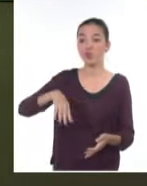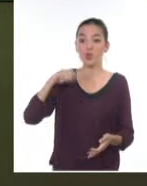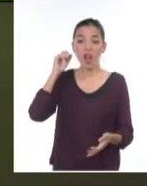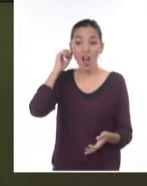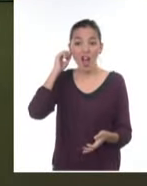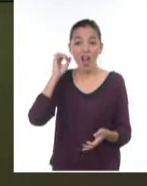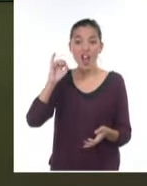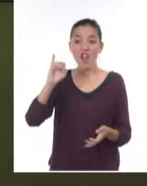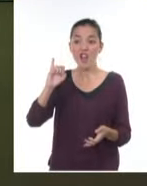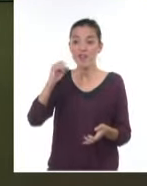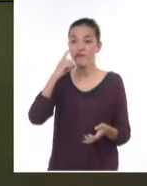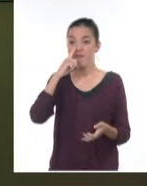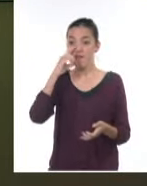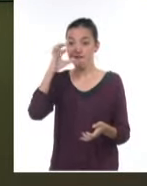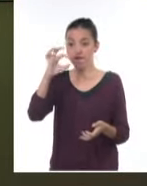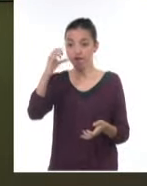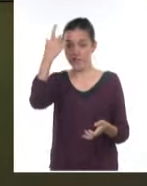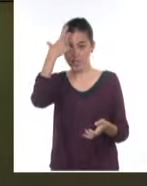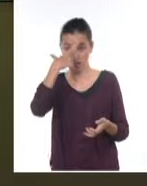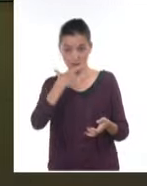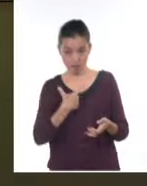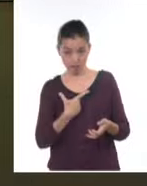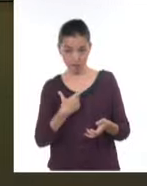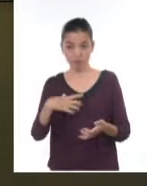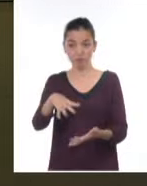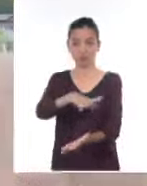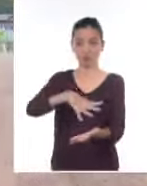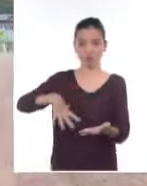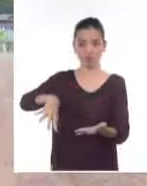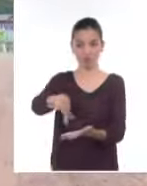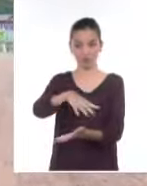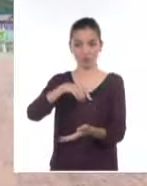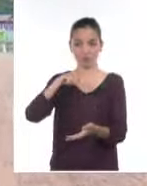será premiado por el Centro Provincial de Patrimonio.